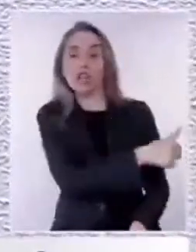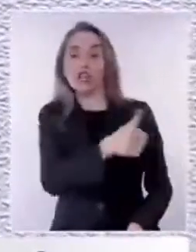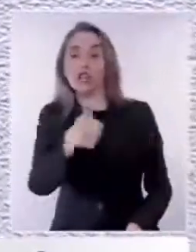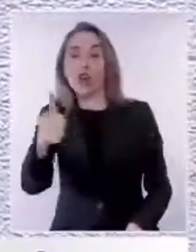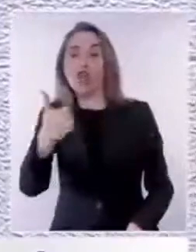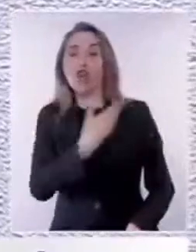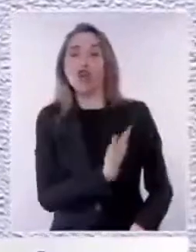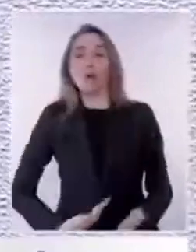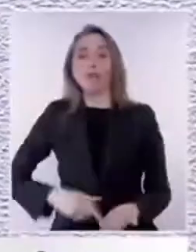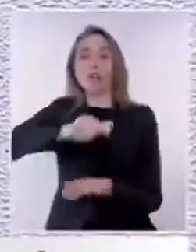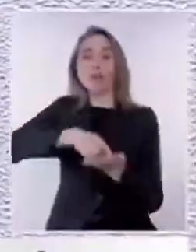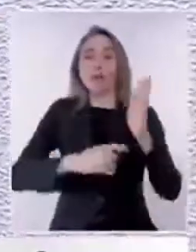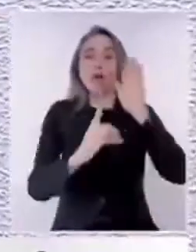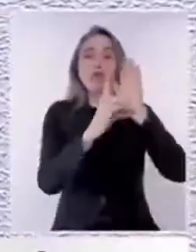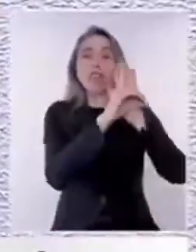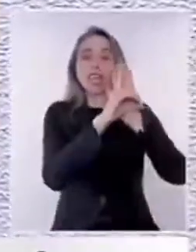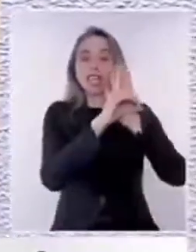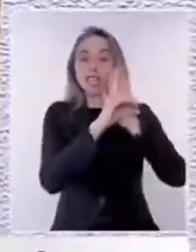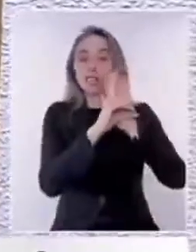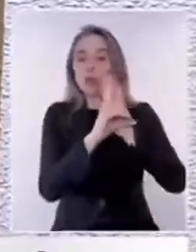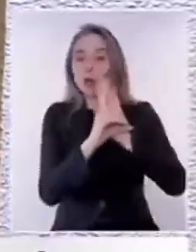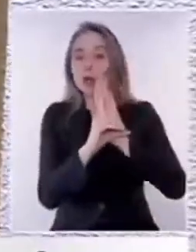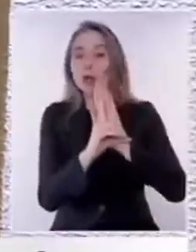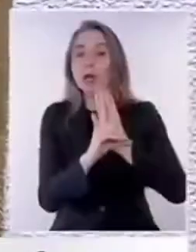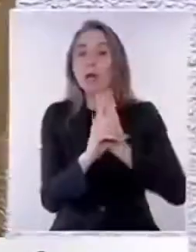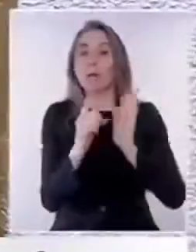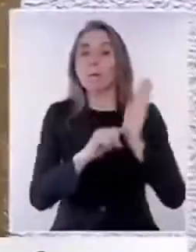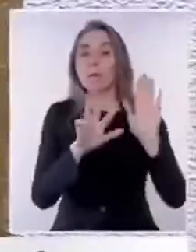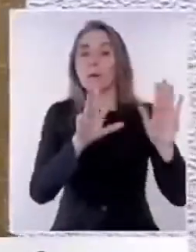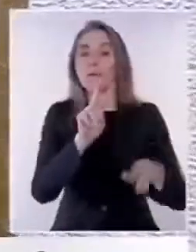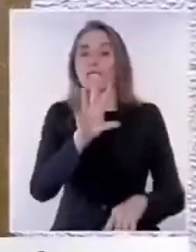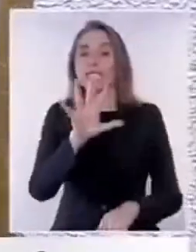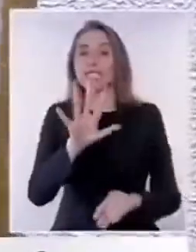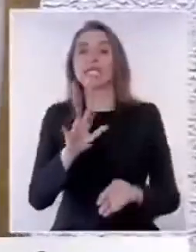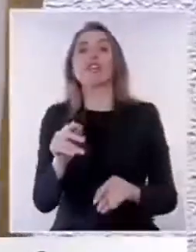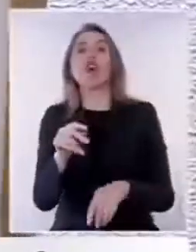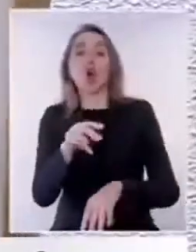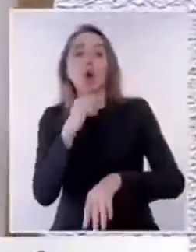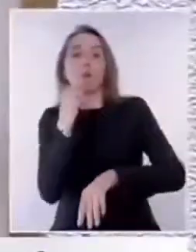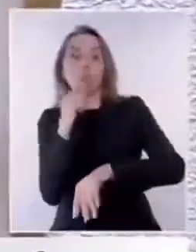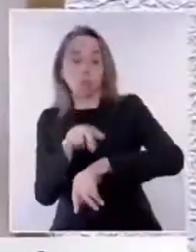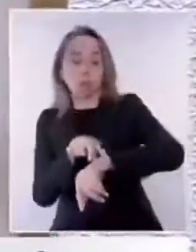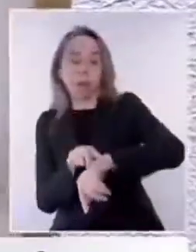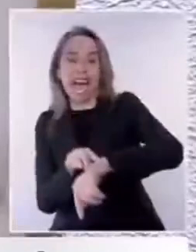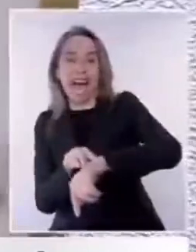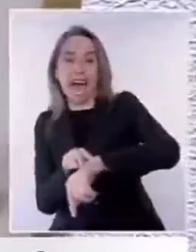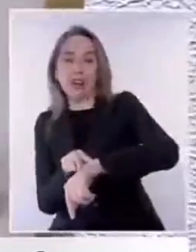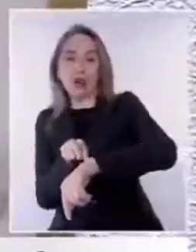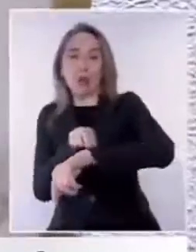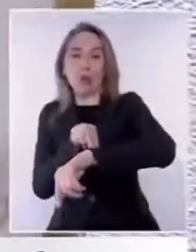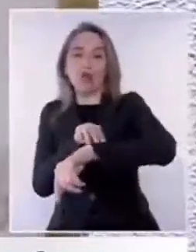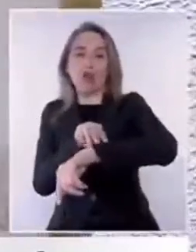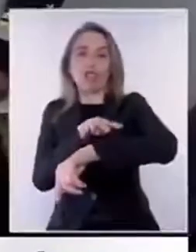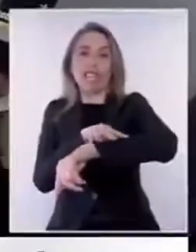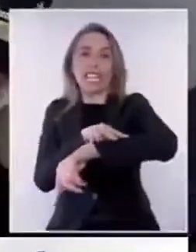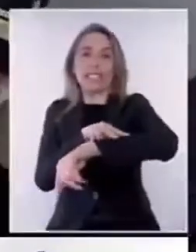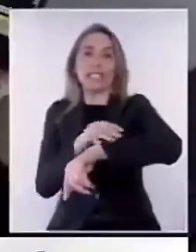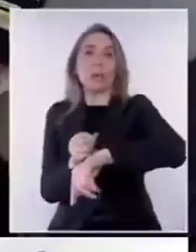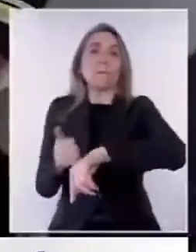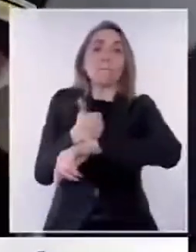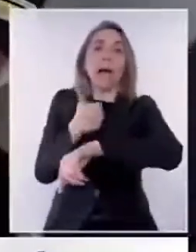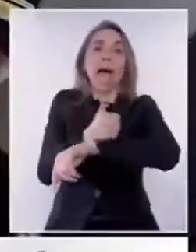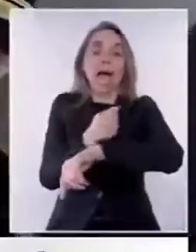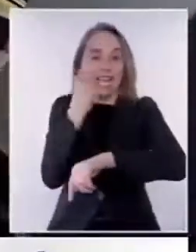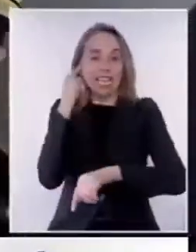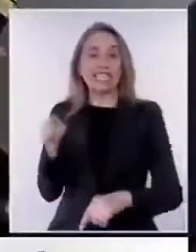decreto presidencial, en el año 35, que lo fue y los ascendió por 3 grados con respecto al último grado que llegaron. Bueno,